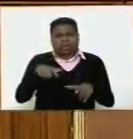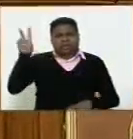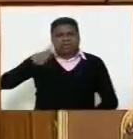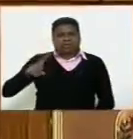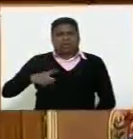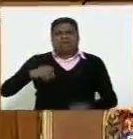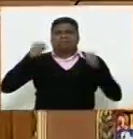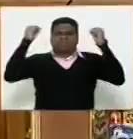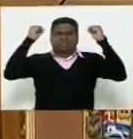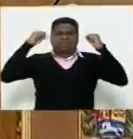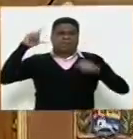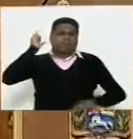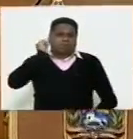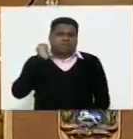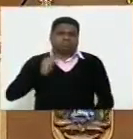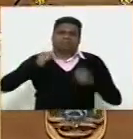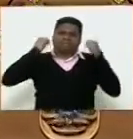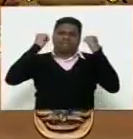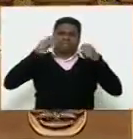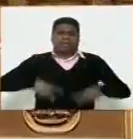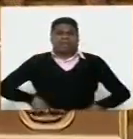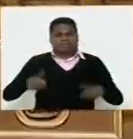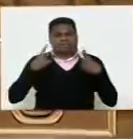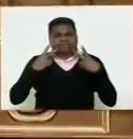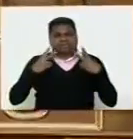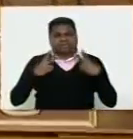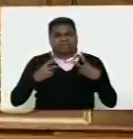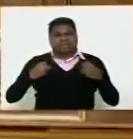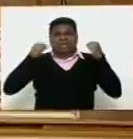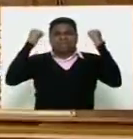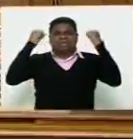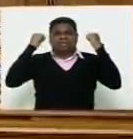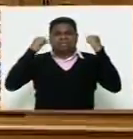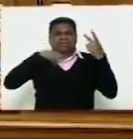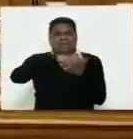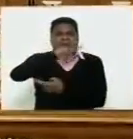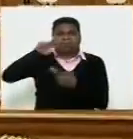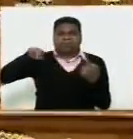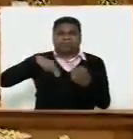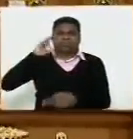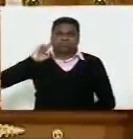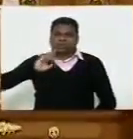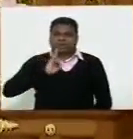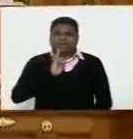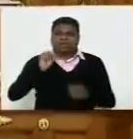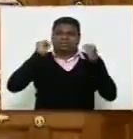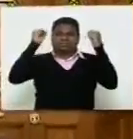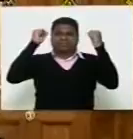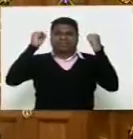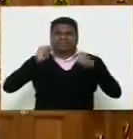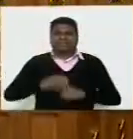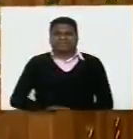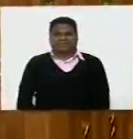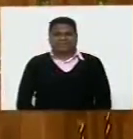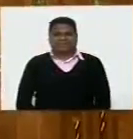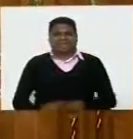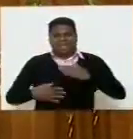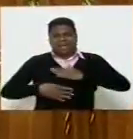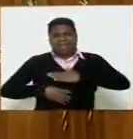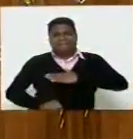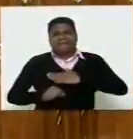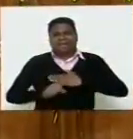mujeres! ¡Viva! ¡Que viva la vida! ¡Viva! ¡Que viva la Revolución Bolivariana! ¡Viva! ¡Que viva el parto